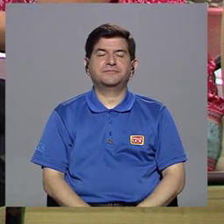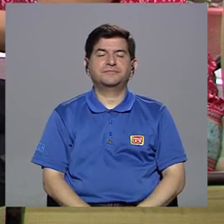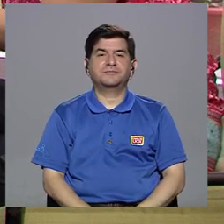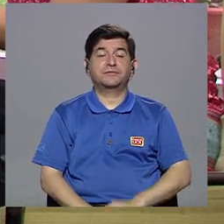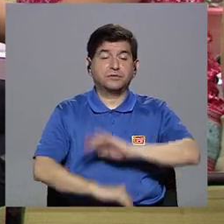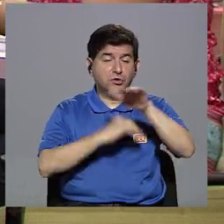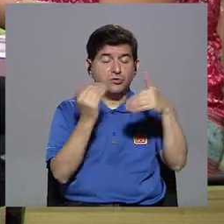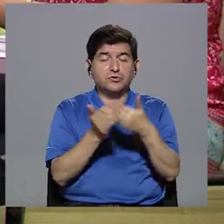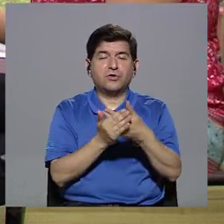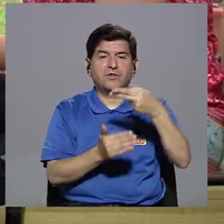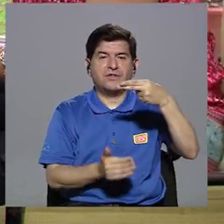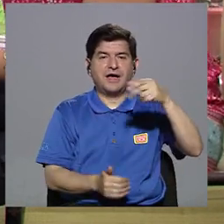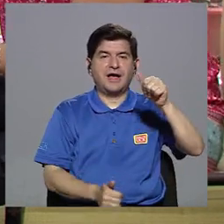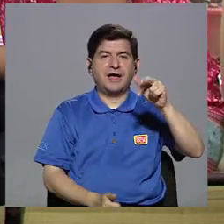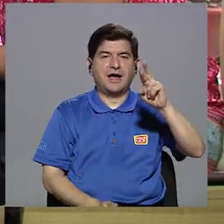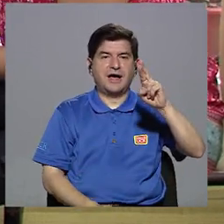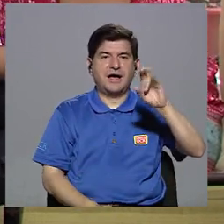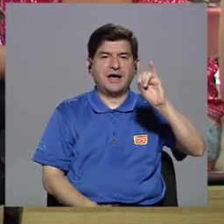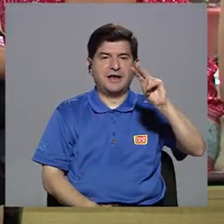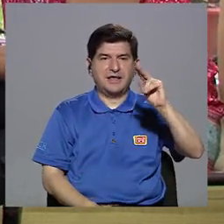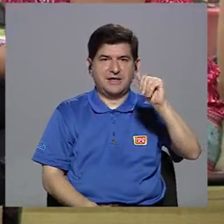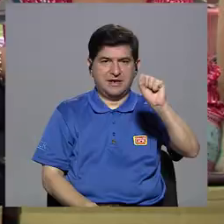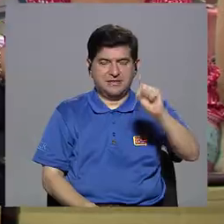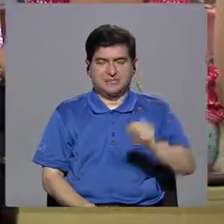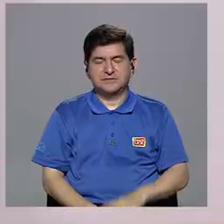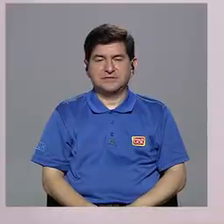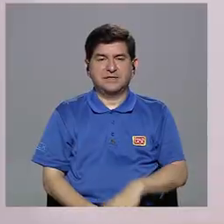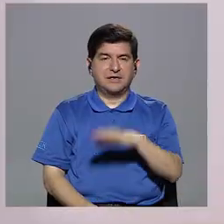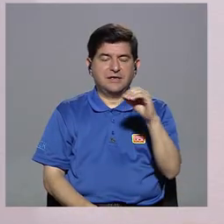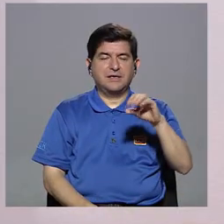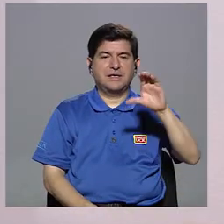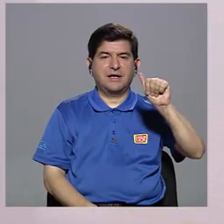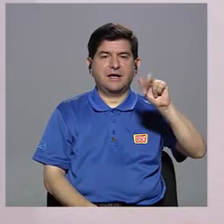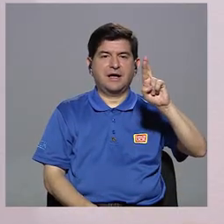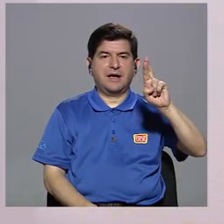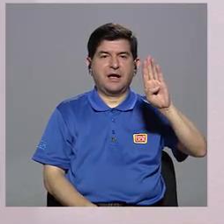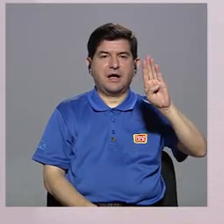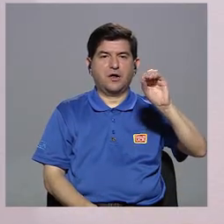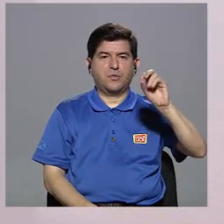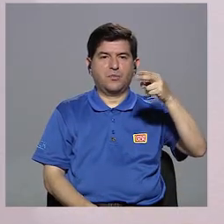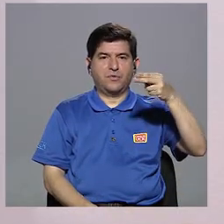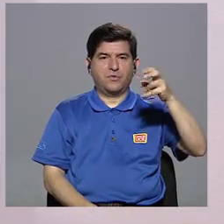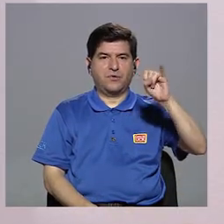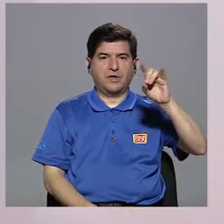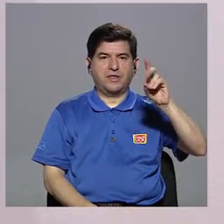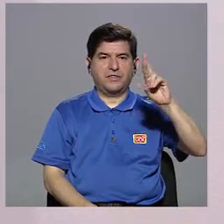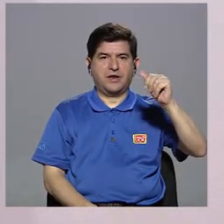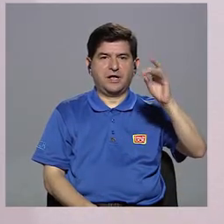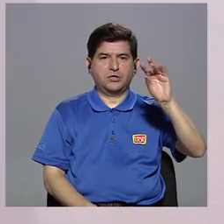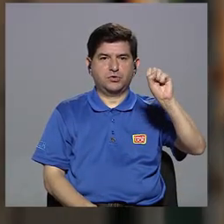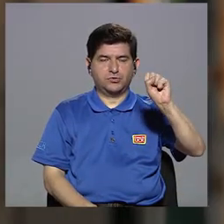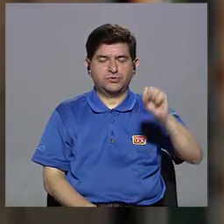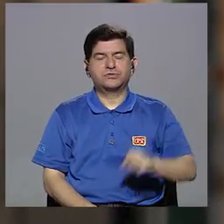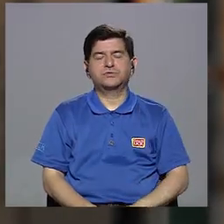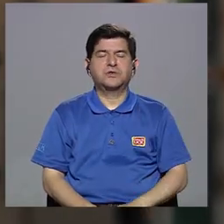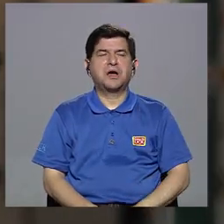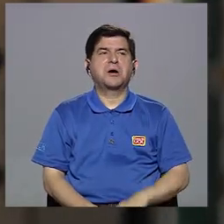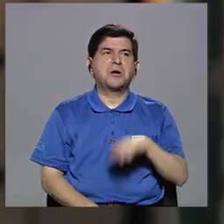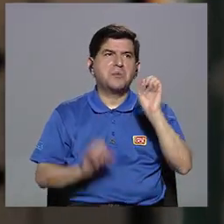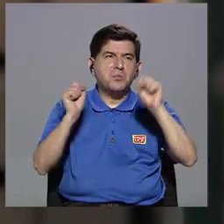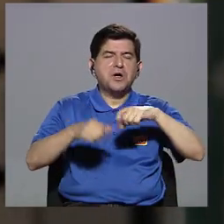las harinas todas las harinas que consumamos y los carbohidratos ya sea azúcar o